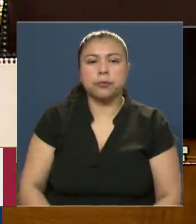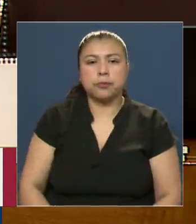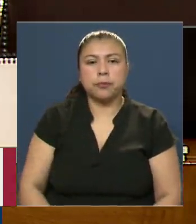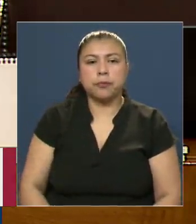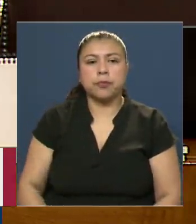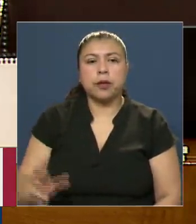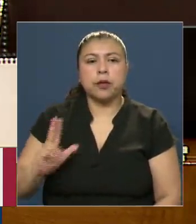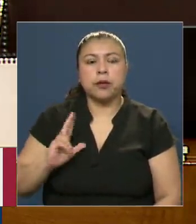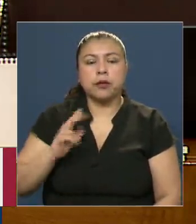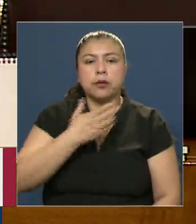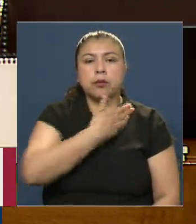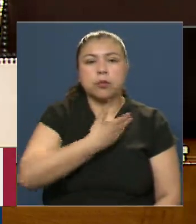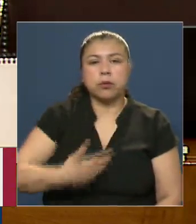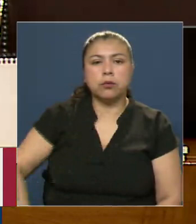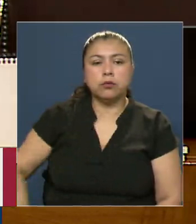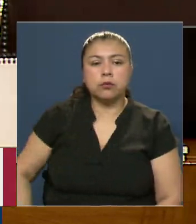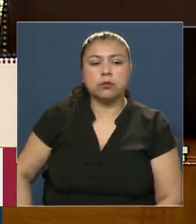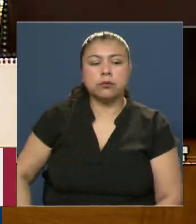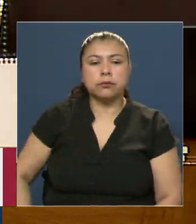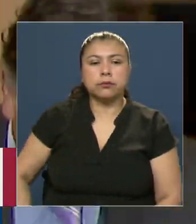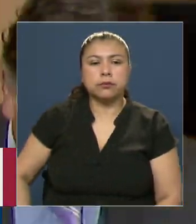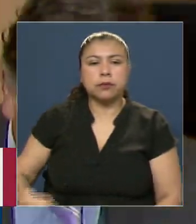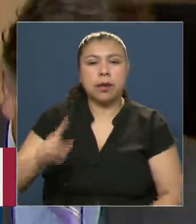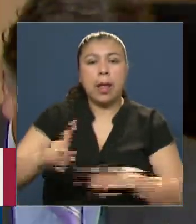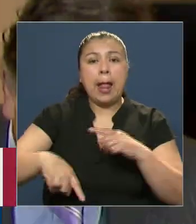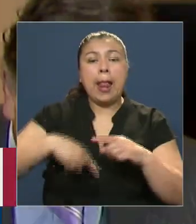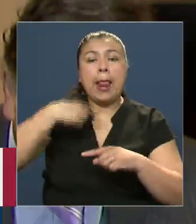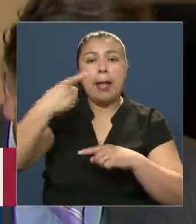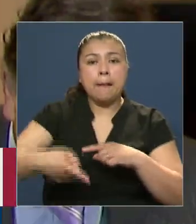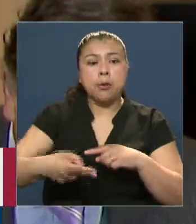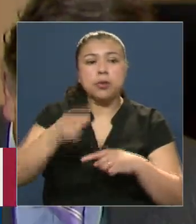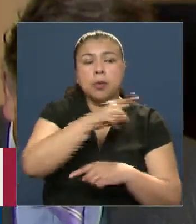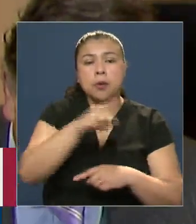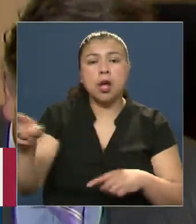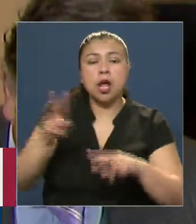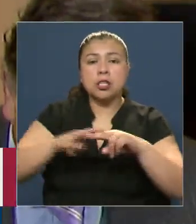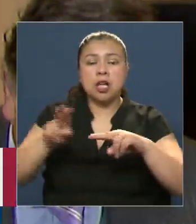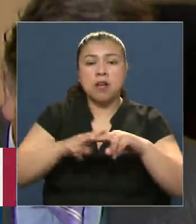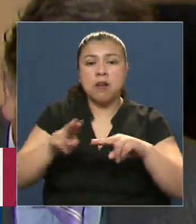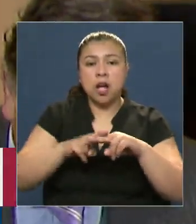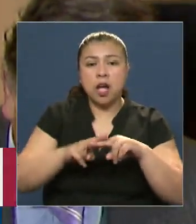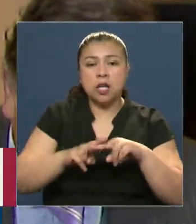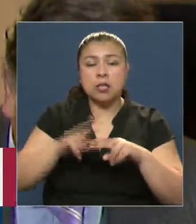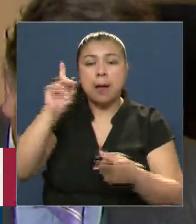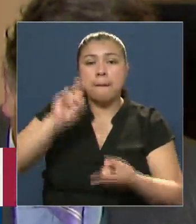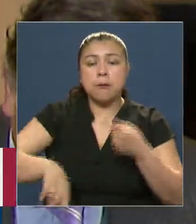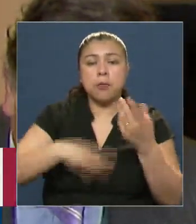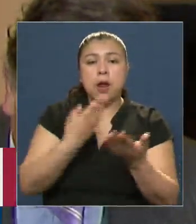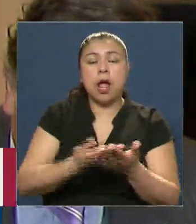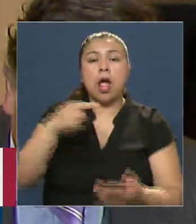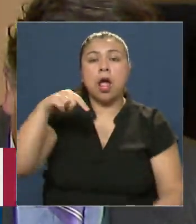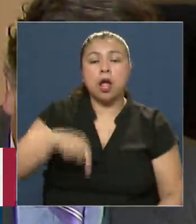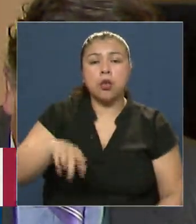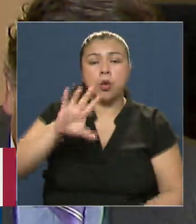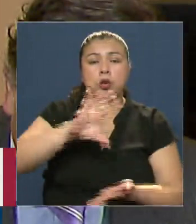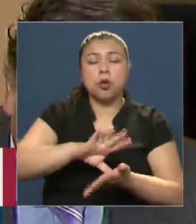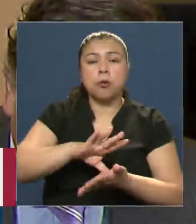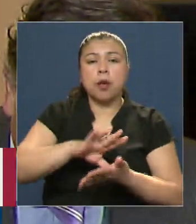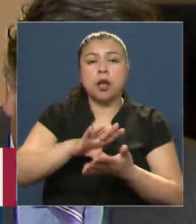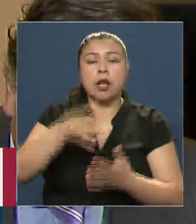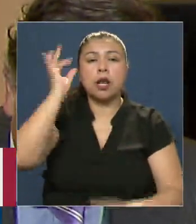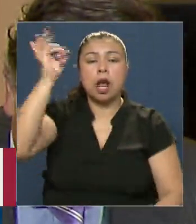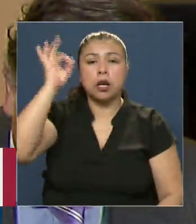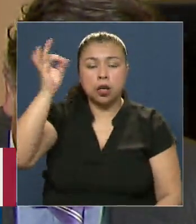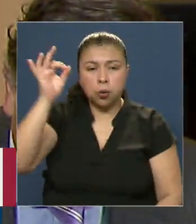Señor presidente, la próxima semana se llevará a cabo por primera vez en nuestro país la Asamblea General y